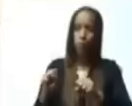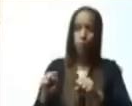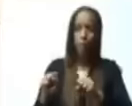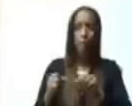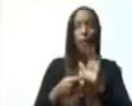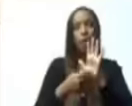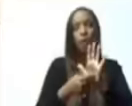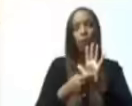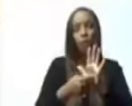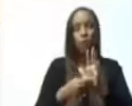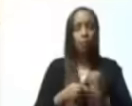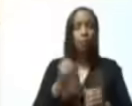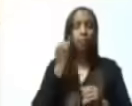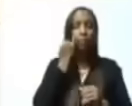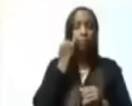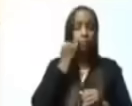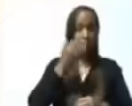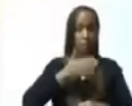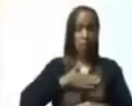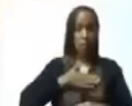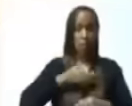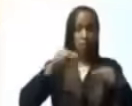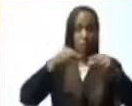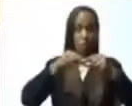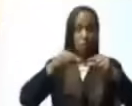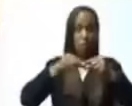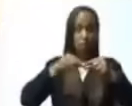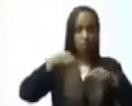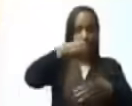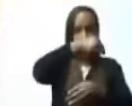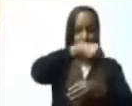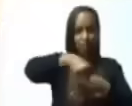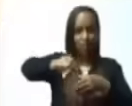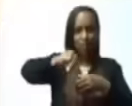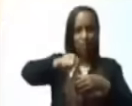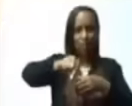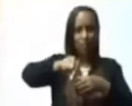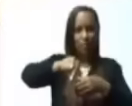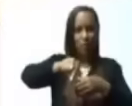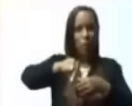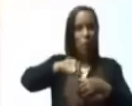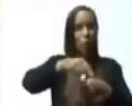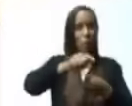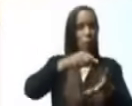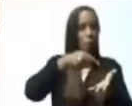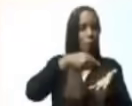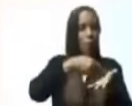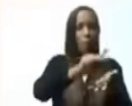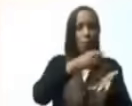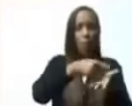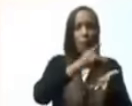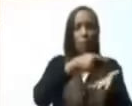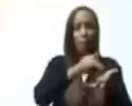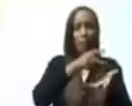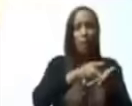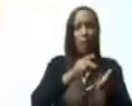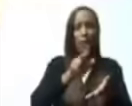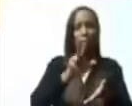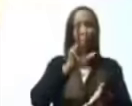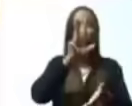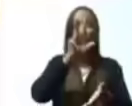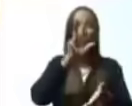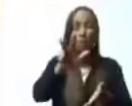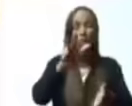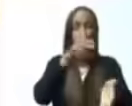3 millones de pesos cuando los ingresos mensuales míos no llegan a la mitad de eso